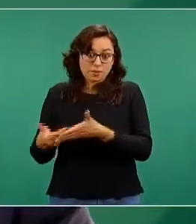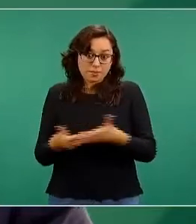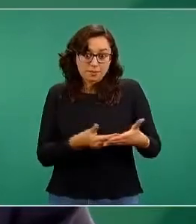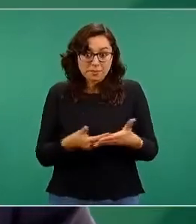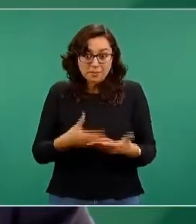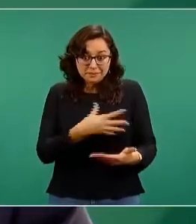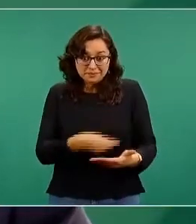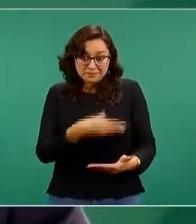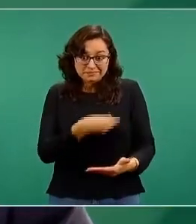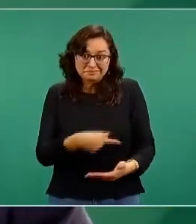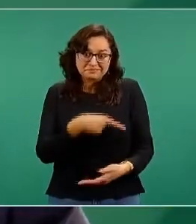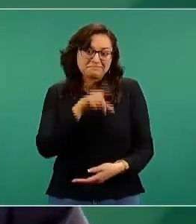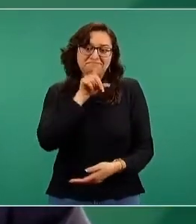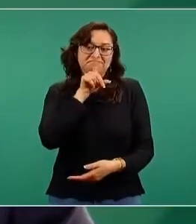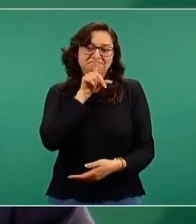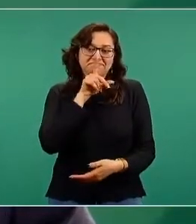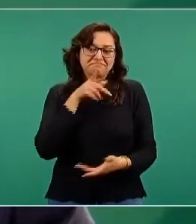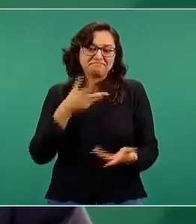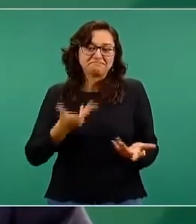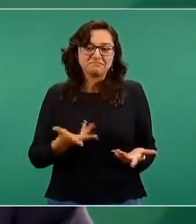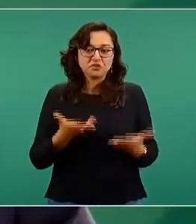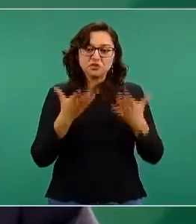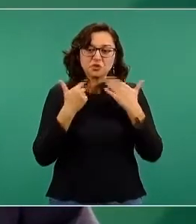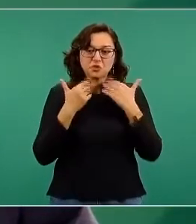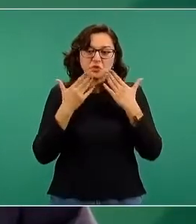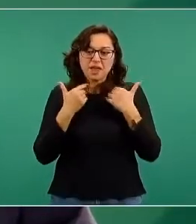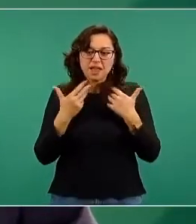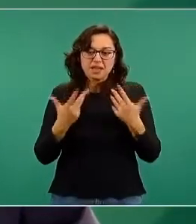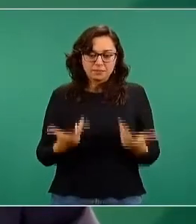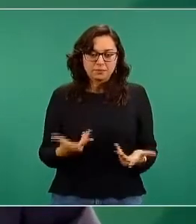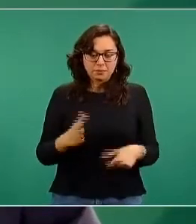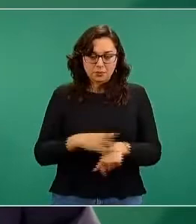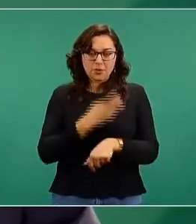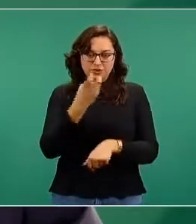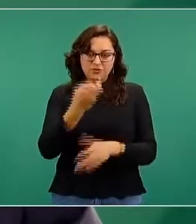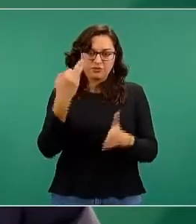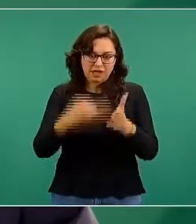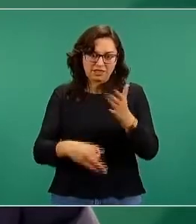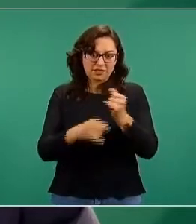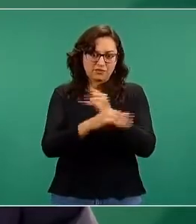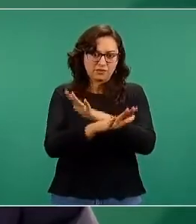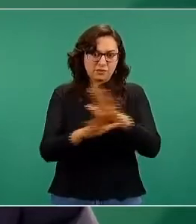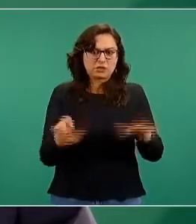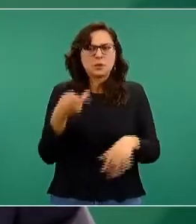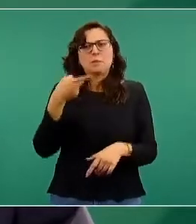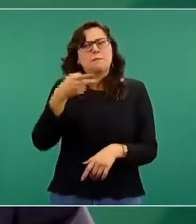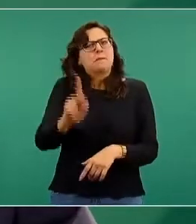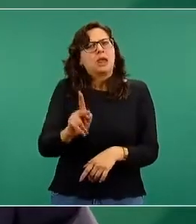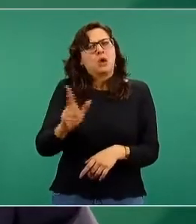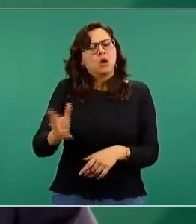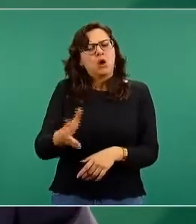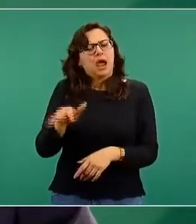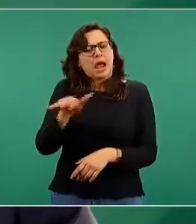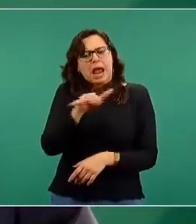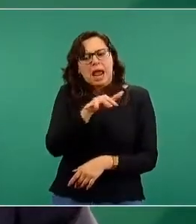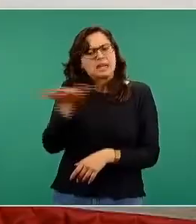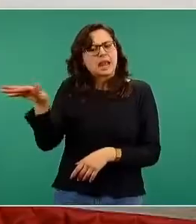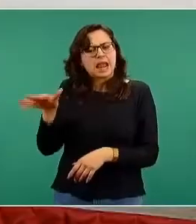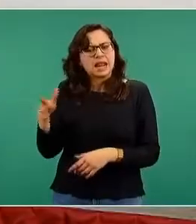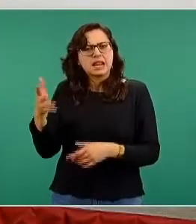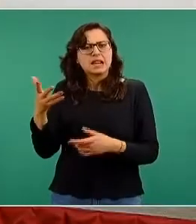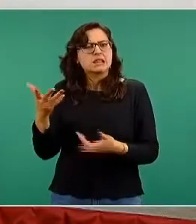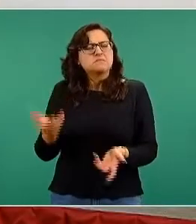en que no necesariamente se tienen recomendaciones específicas porque el cuerpo humano, el cuerpo de las mujeres, pudiera estar en una